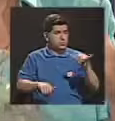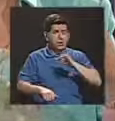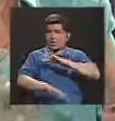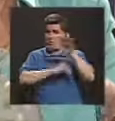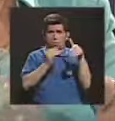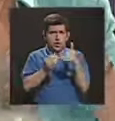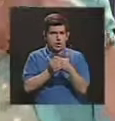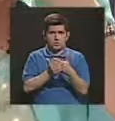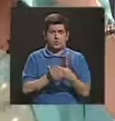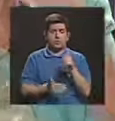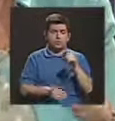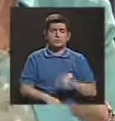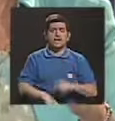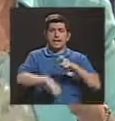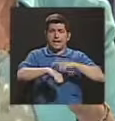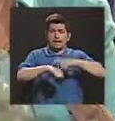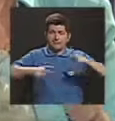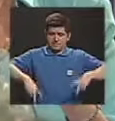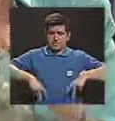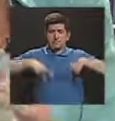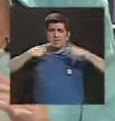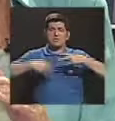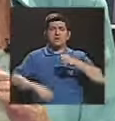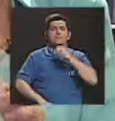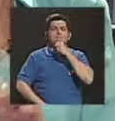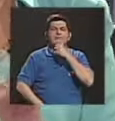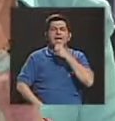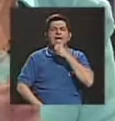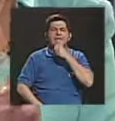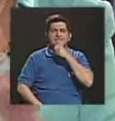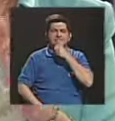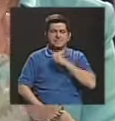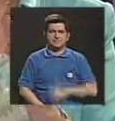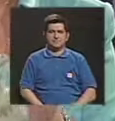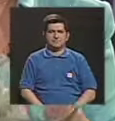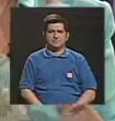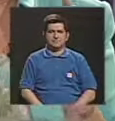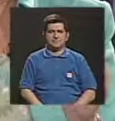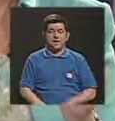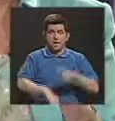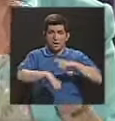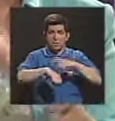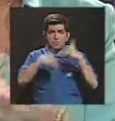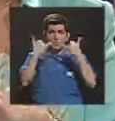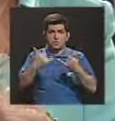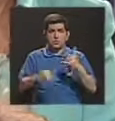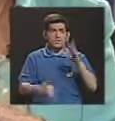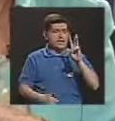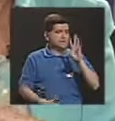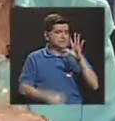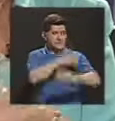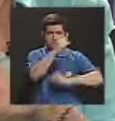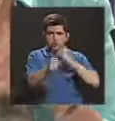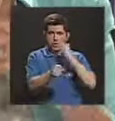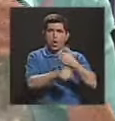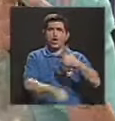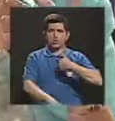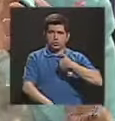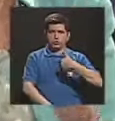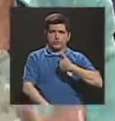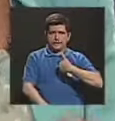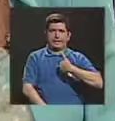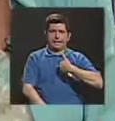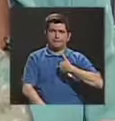corriente que ha llegado a una etapa de su vida que es la vejez. La vejez es pues cuando ya cumple 65 años